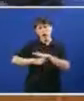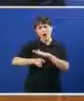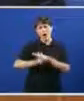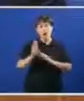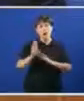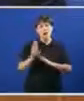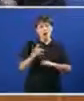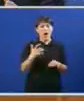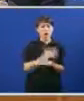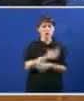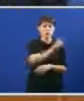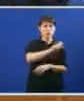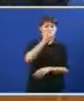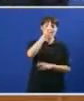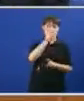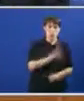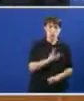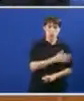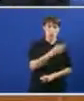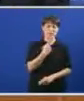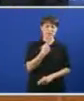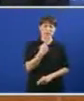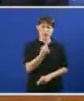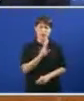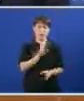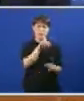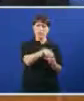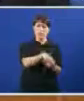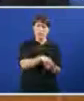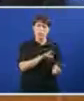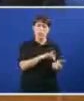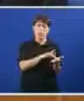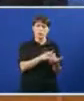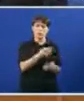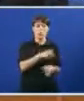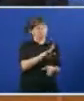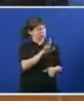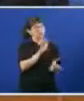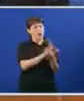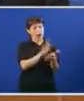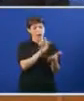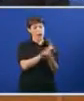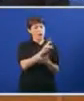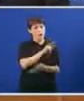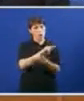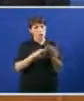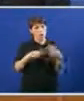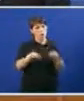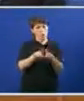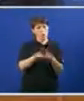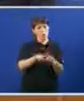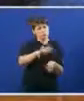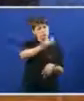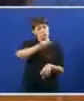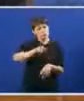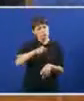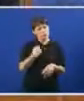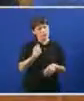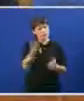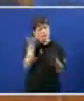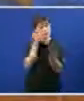dendo respeto á xente, dende as dificultades, e xa lle digo, non se preocupe que Galicia seguirá dando a cara polos galegos. Sí. Moitas